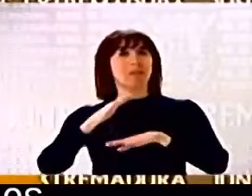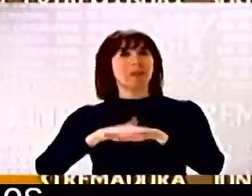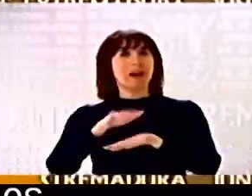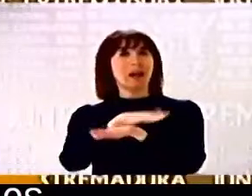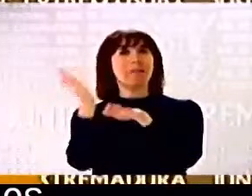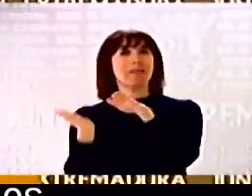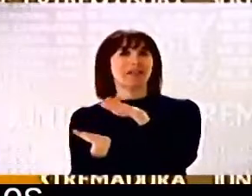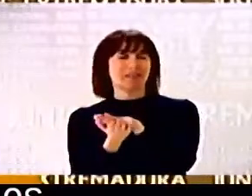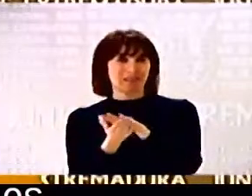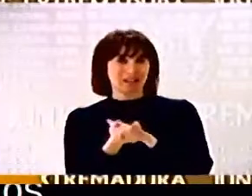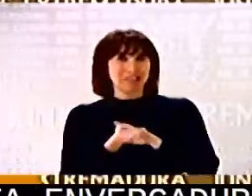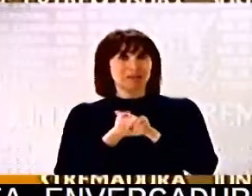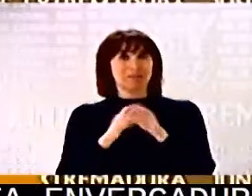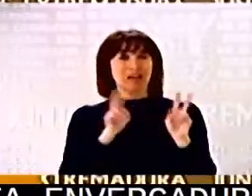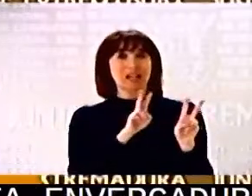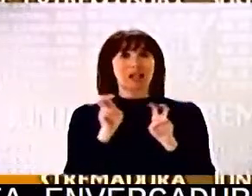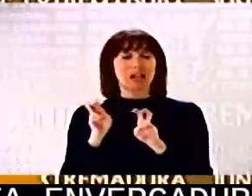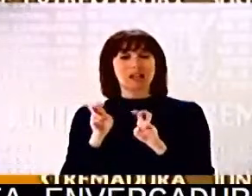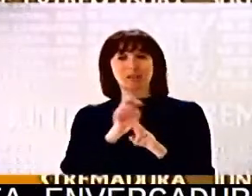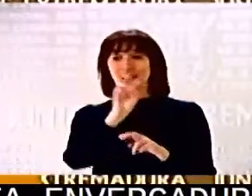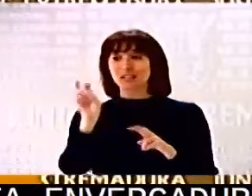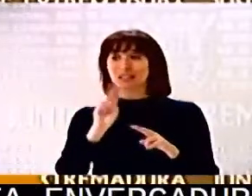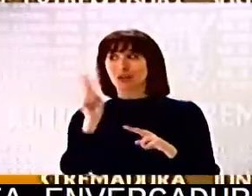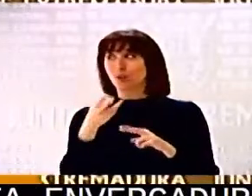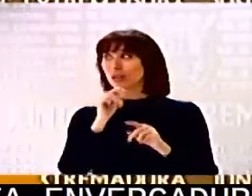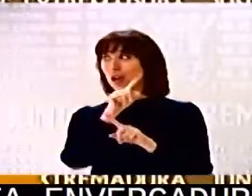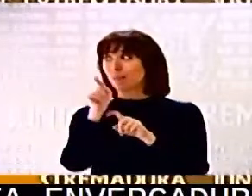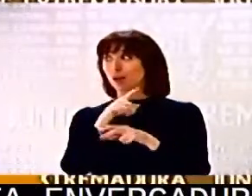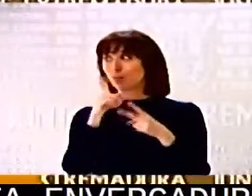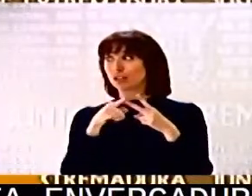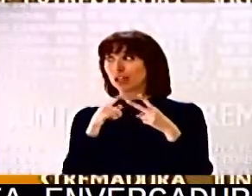envergadura. Y la segunda cuestión